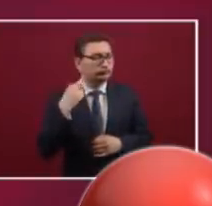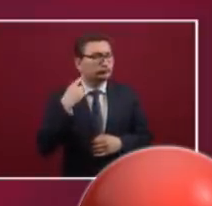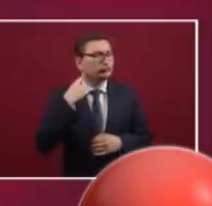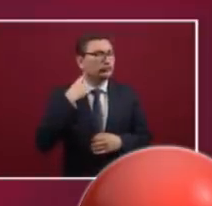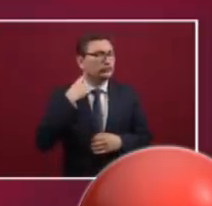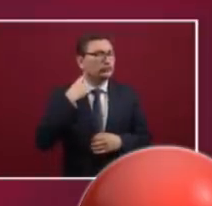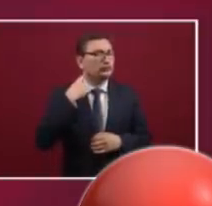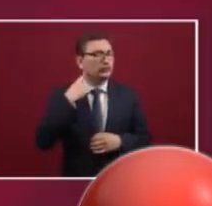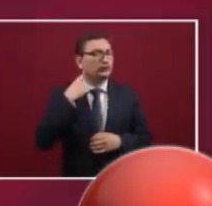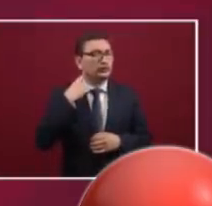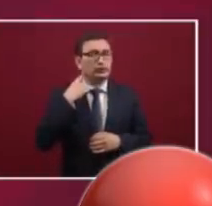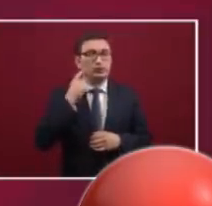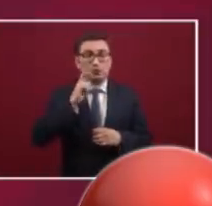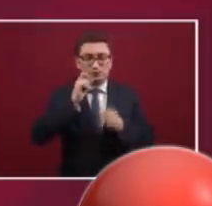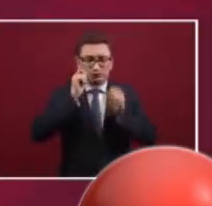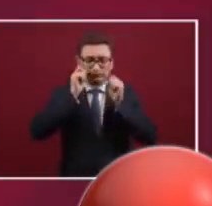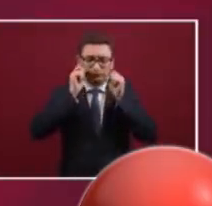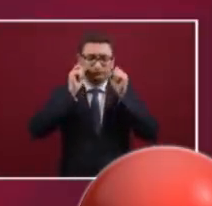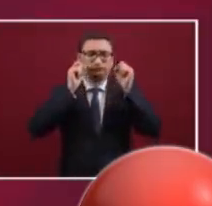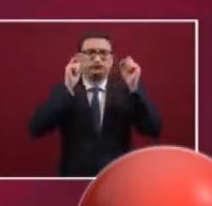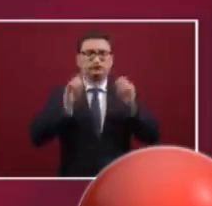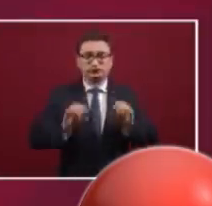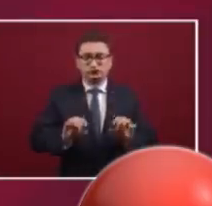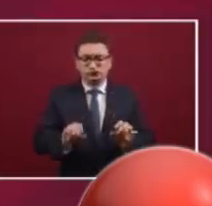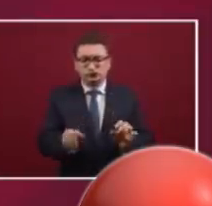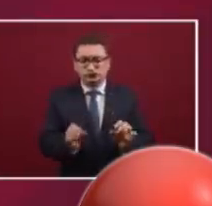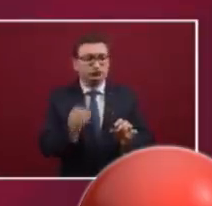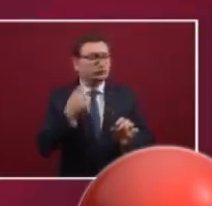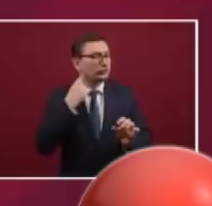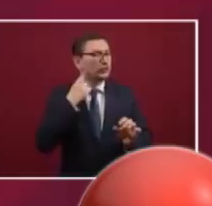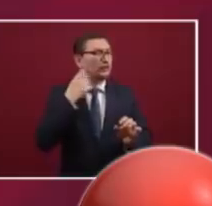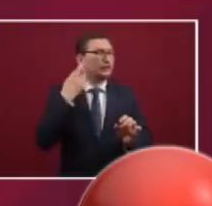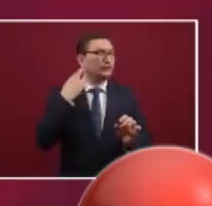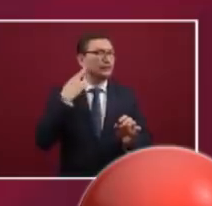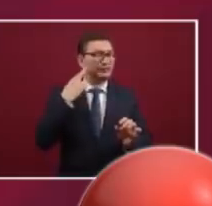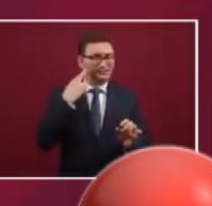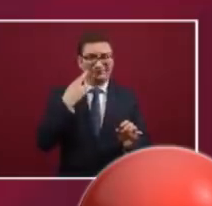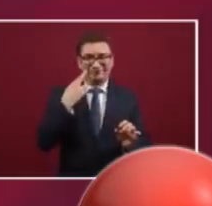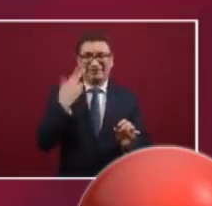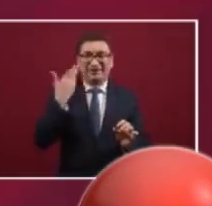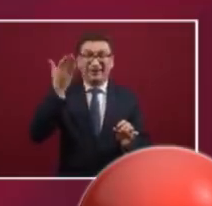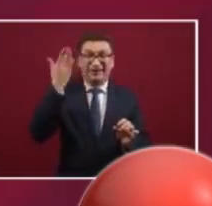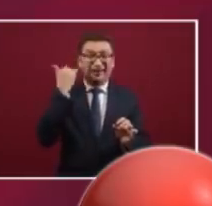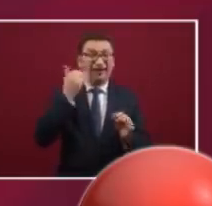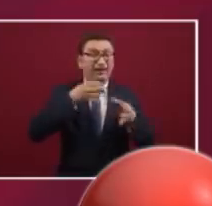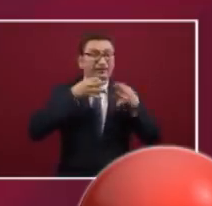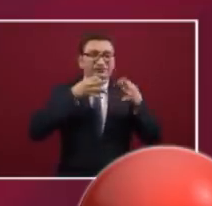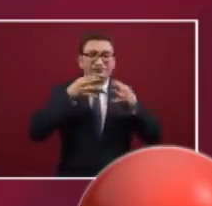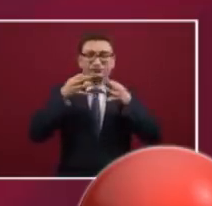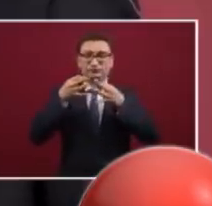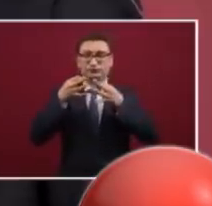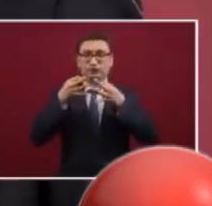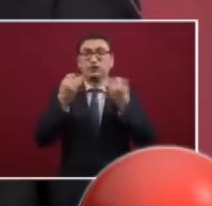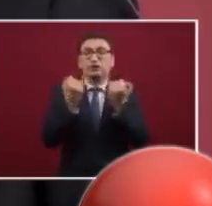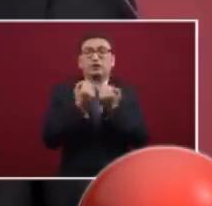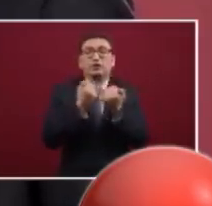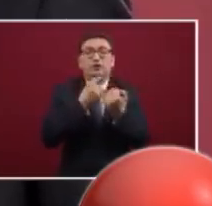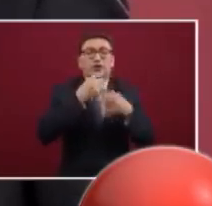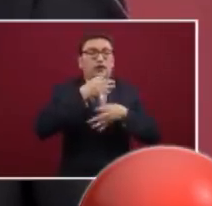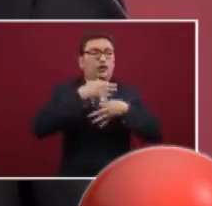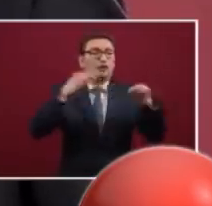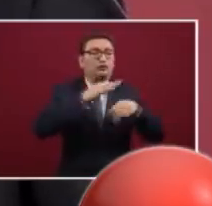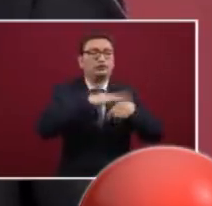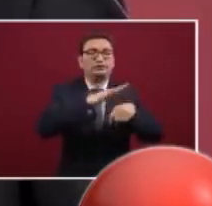desde que uno se levantaba, porque además no solo eran las noticias, si no eran los avisos.